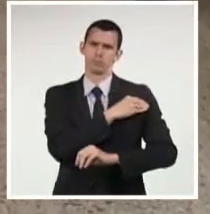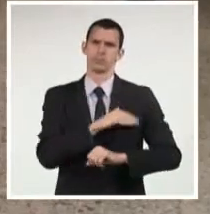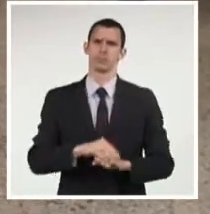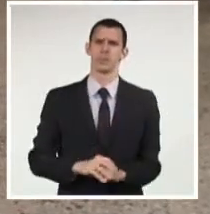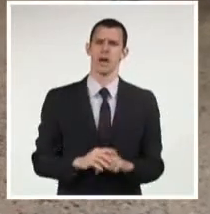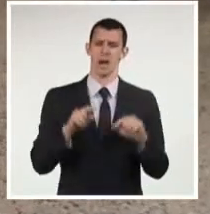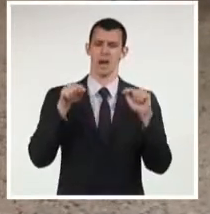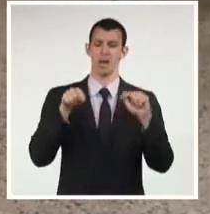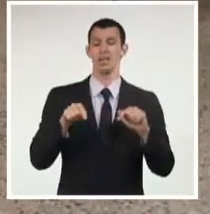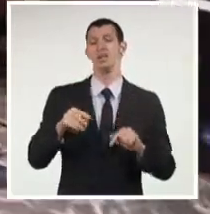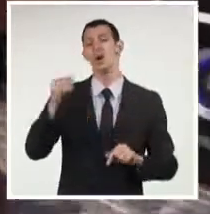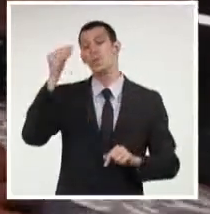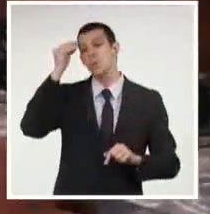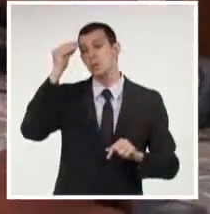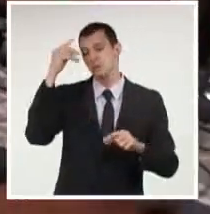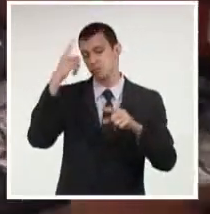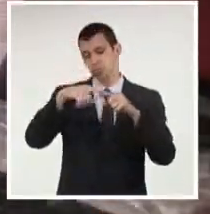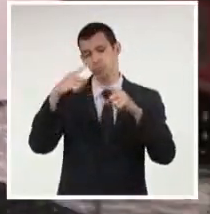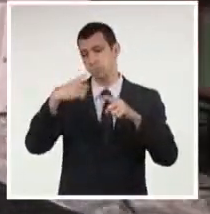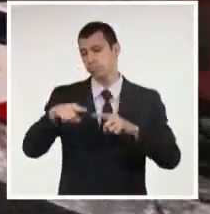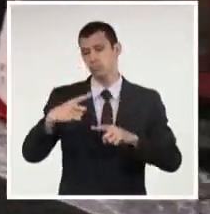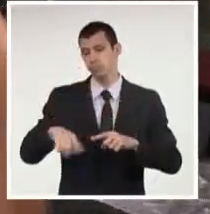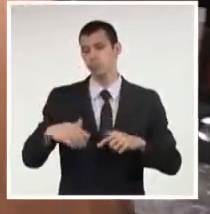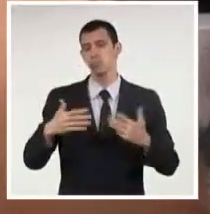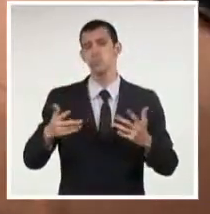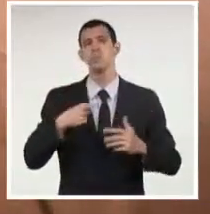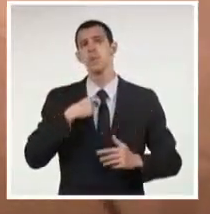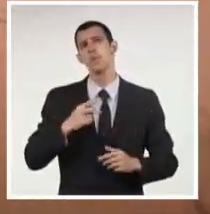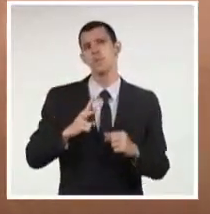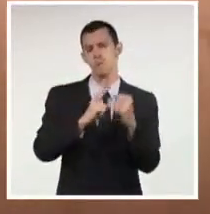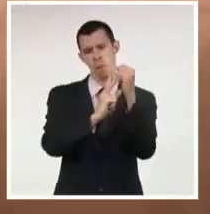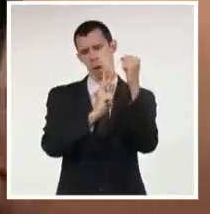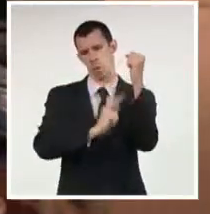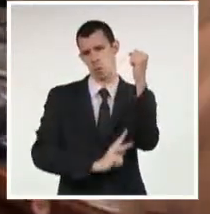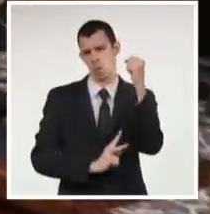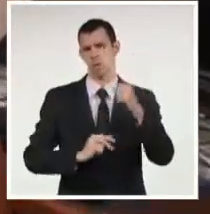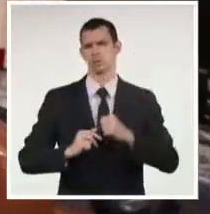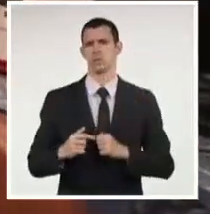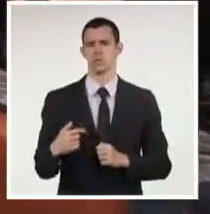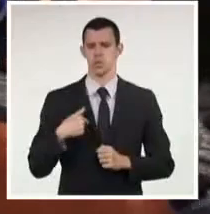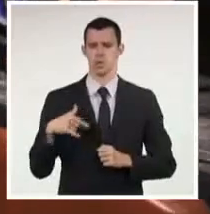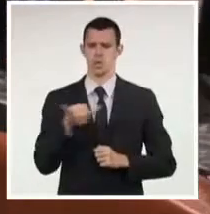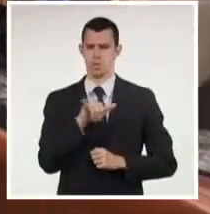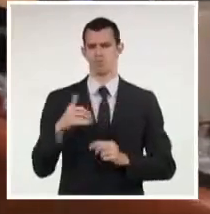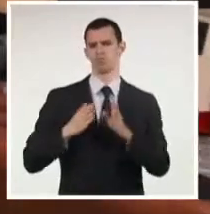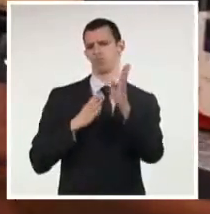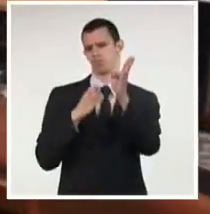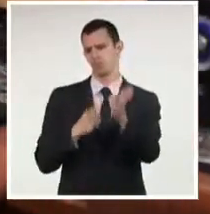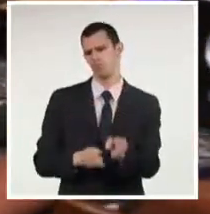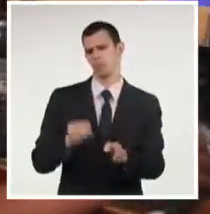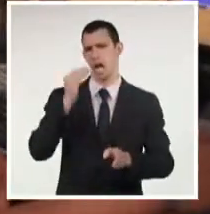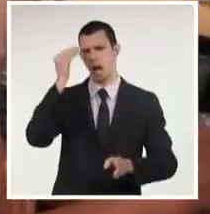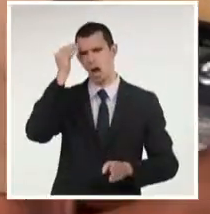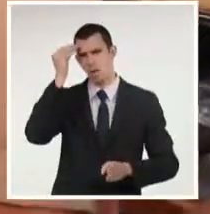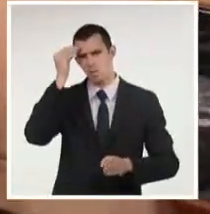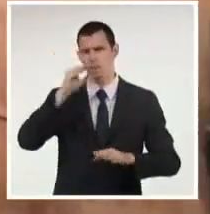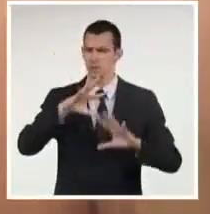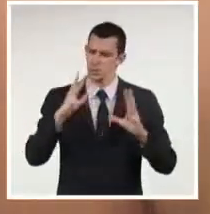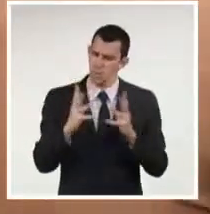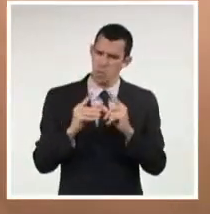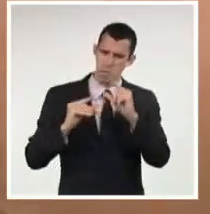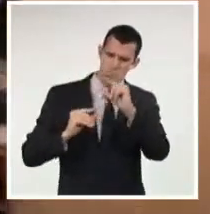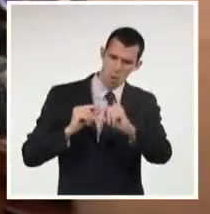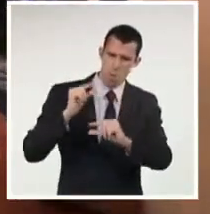una exigencia de formación de valores que me permitieron transitar por los cargos